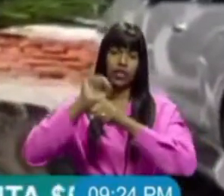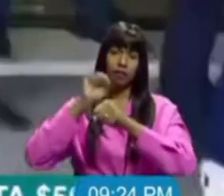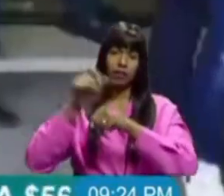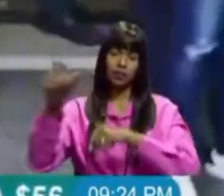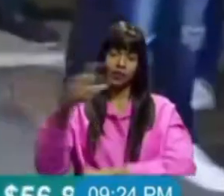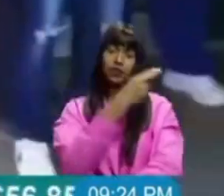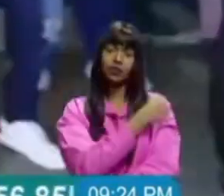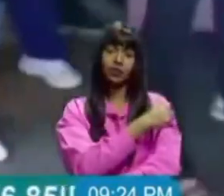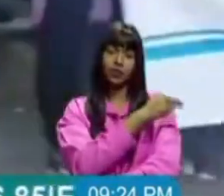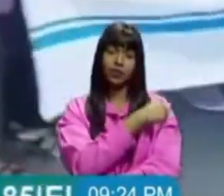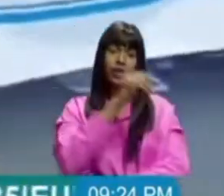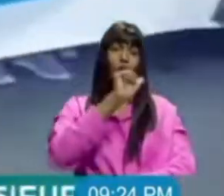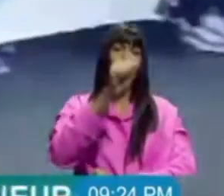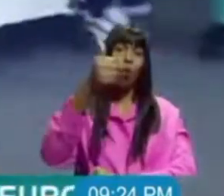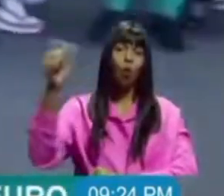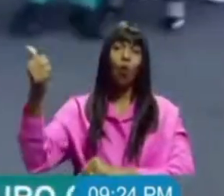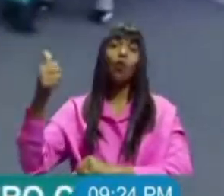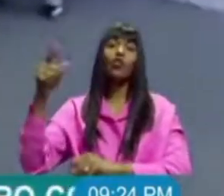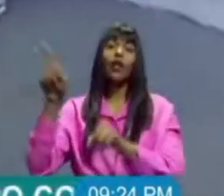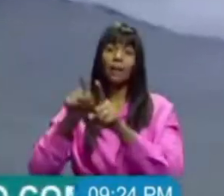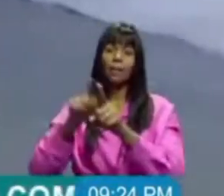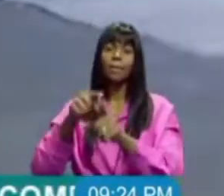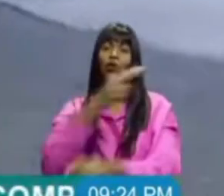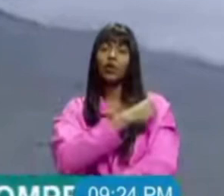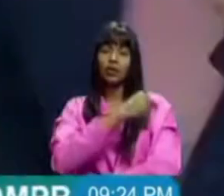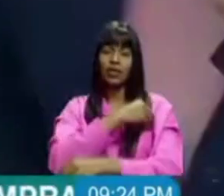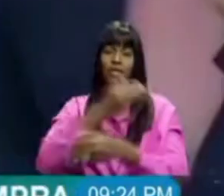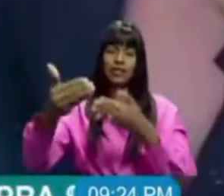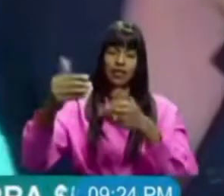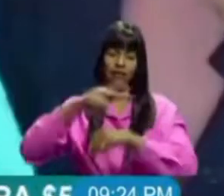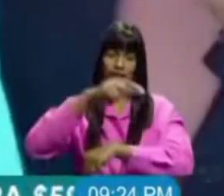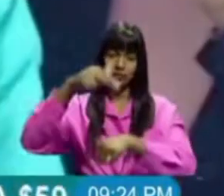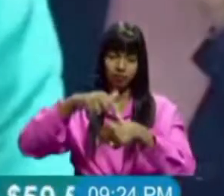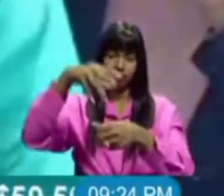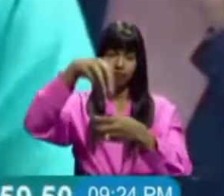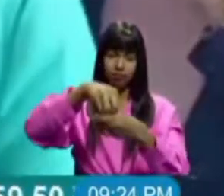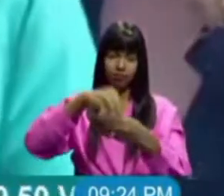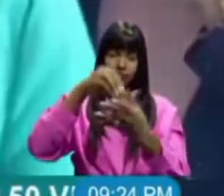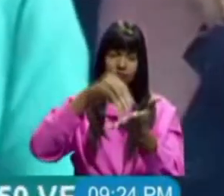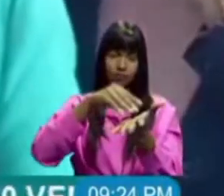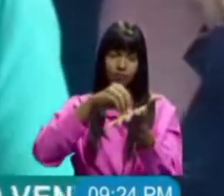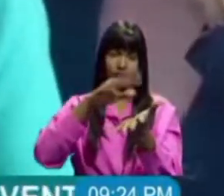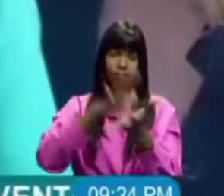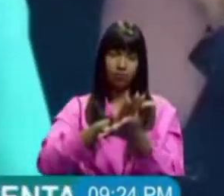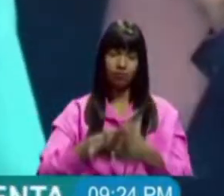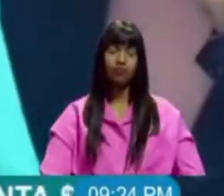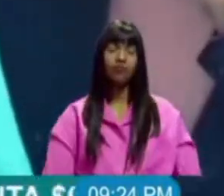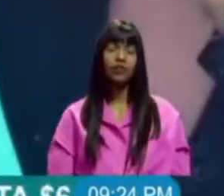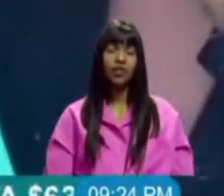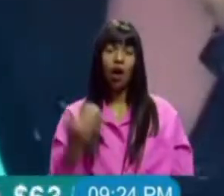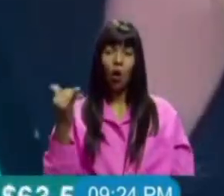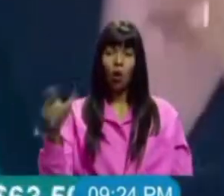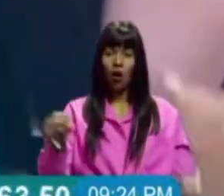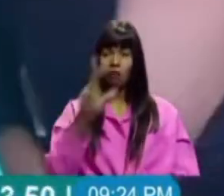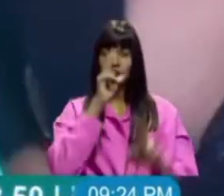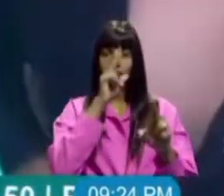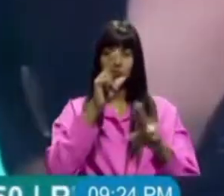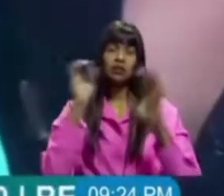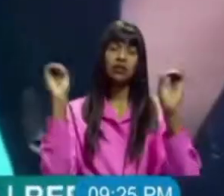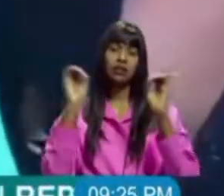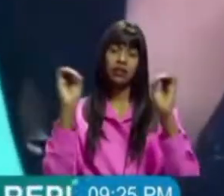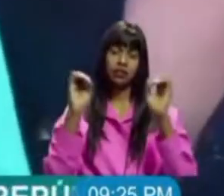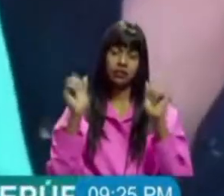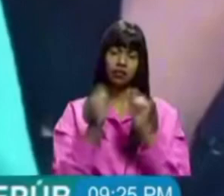este centro de salud y otros pertenecientes a las regionales. Hoy se han violado todos los canales correspondientes con